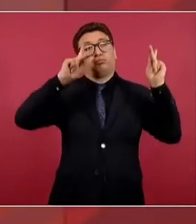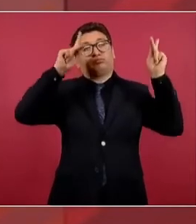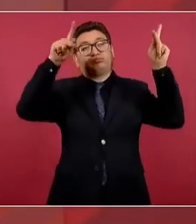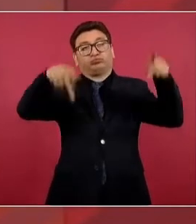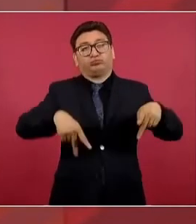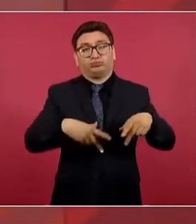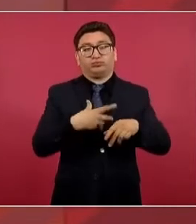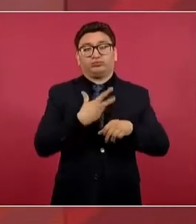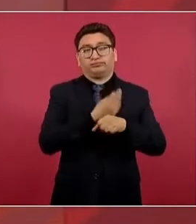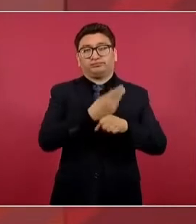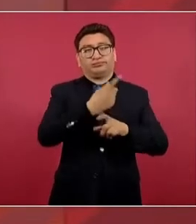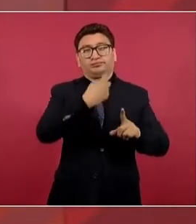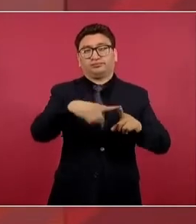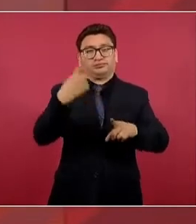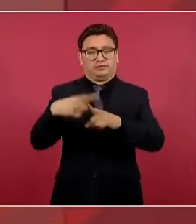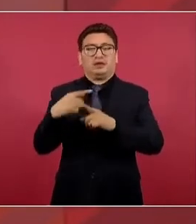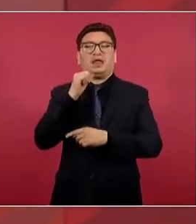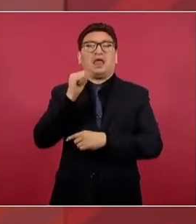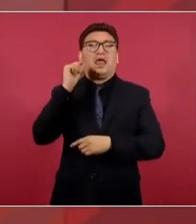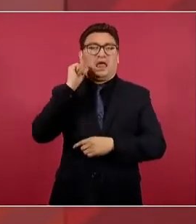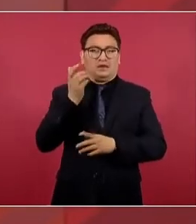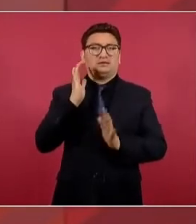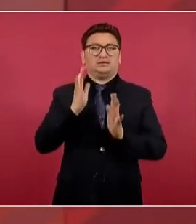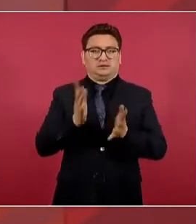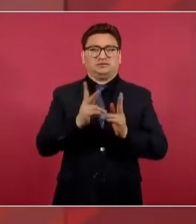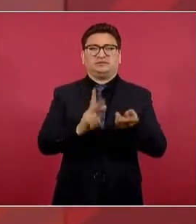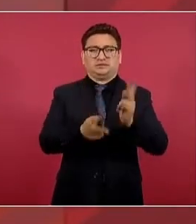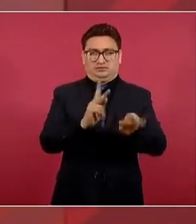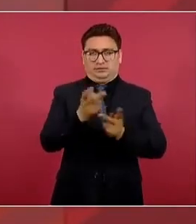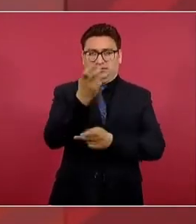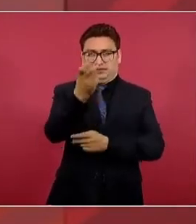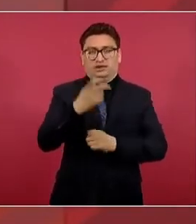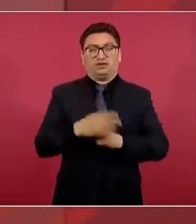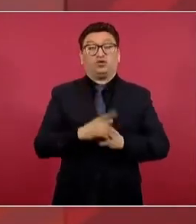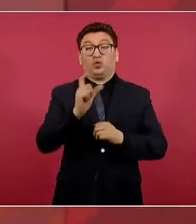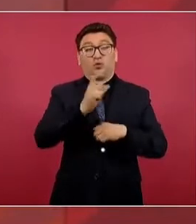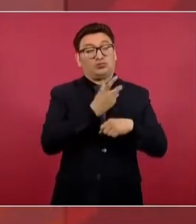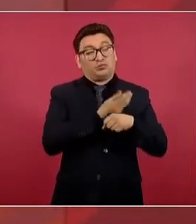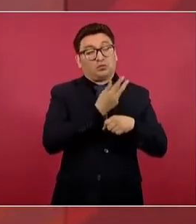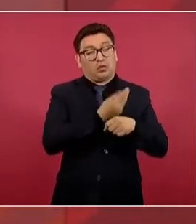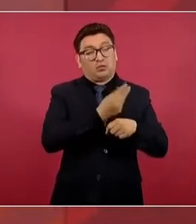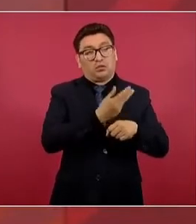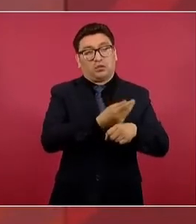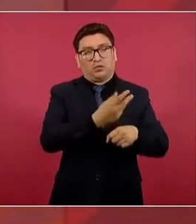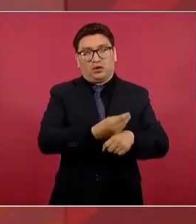puentes. Ayer hablé de eso, el mantenimiento